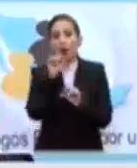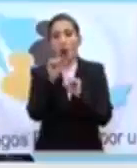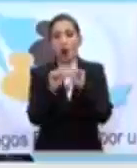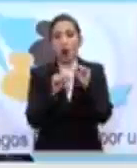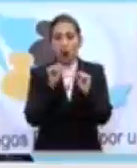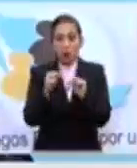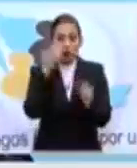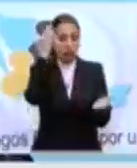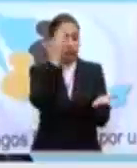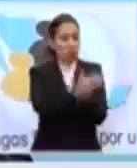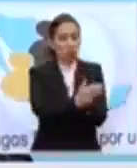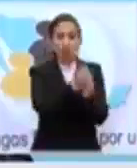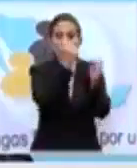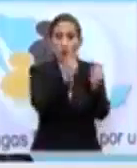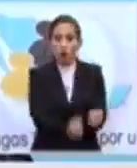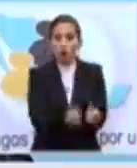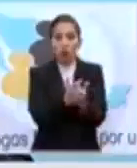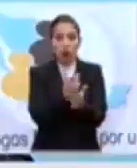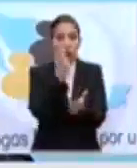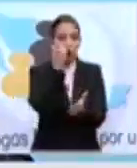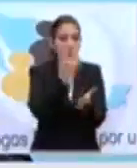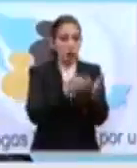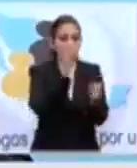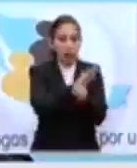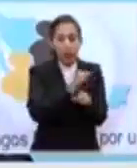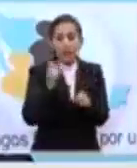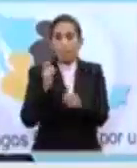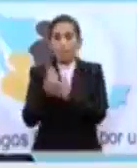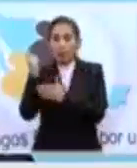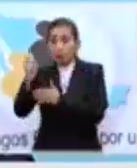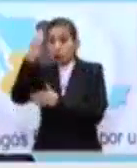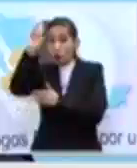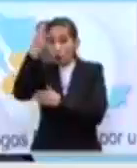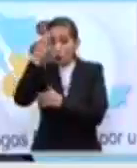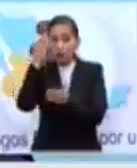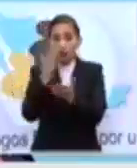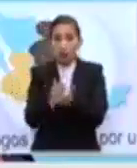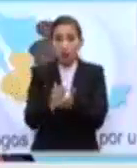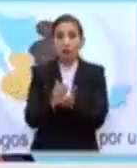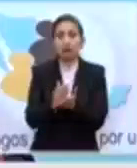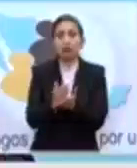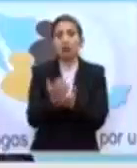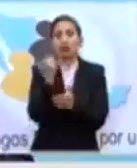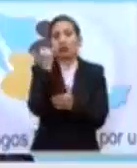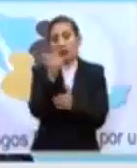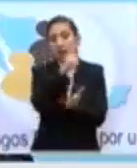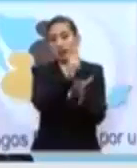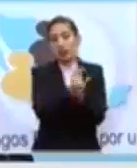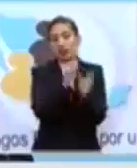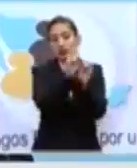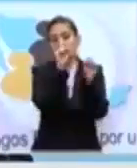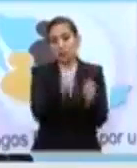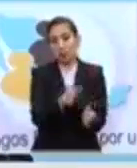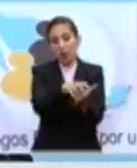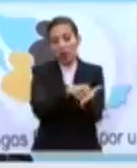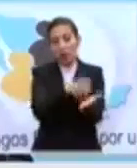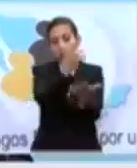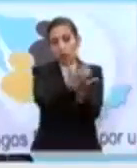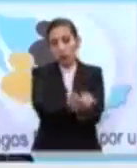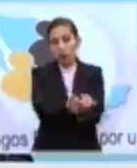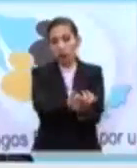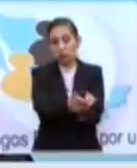congelado esto del seguro de desempleo, la pensión universal, la ley del sistema de ahorro y la ley del sistema de ahorro para el